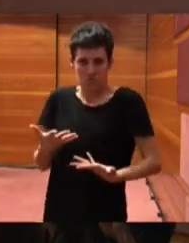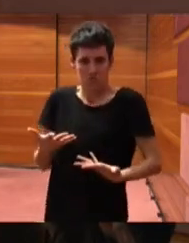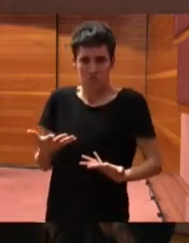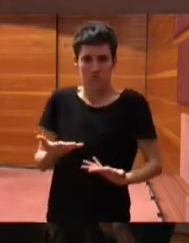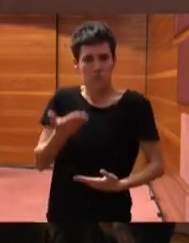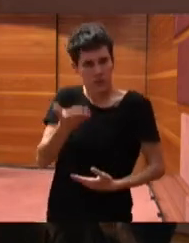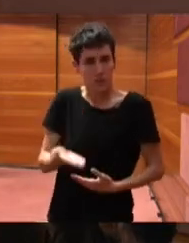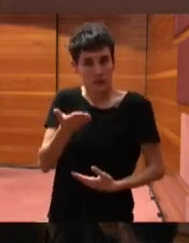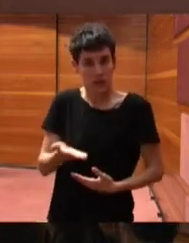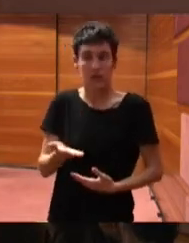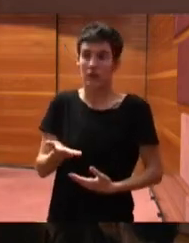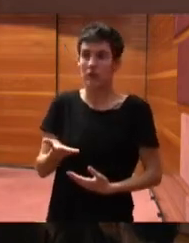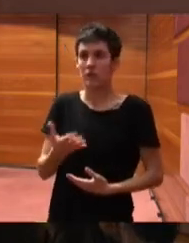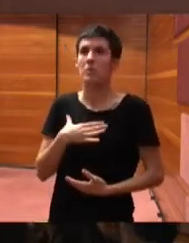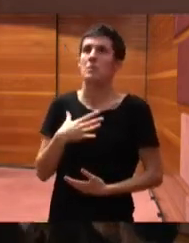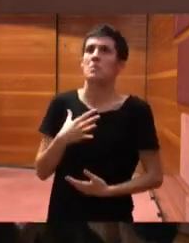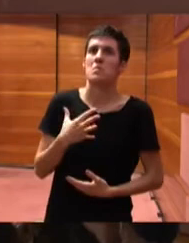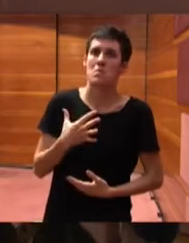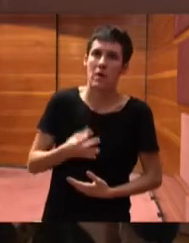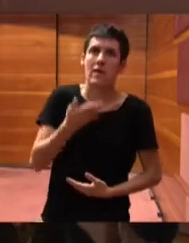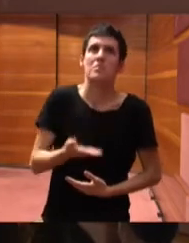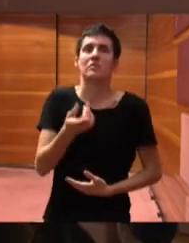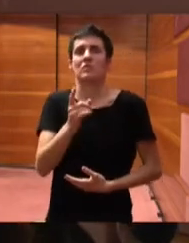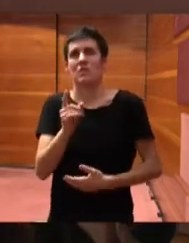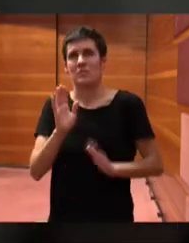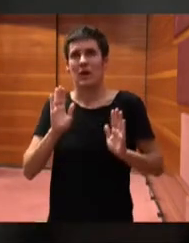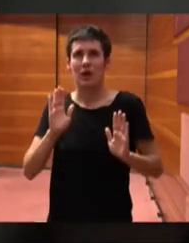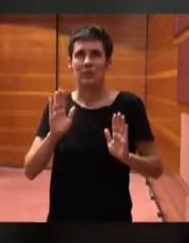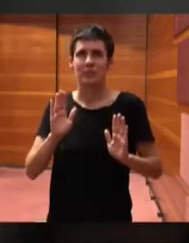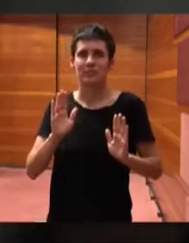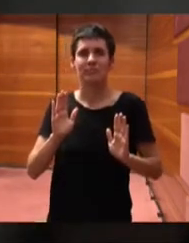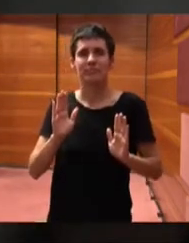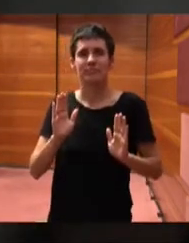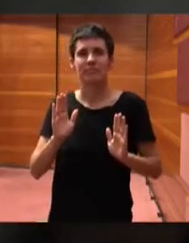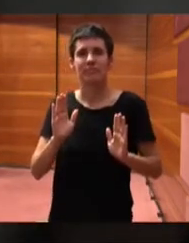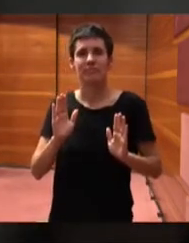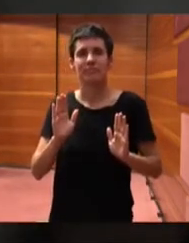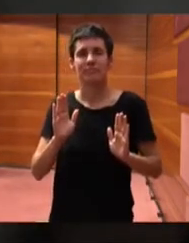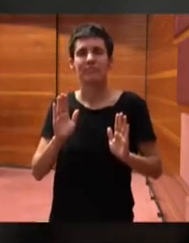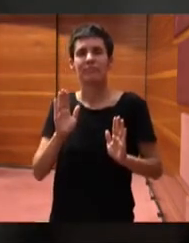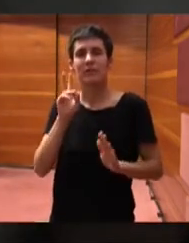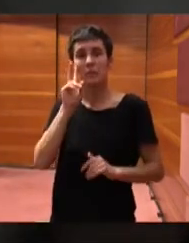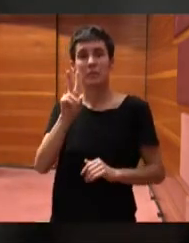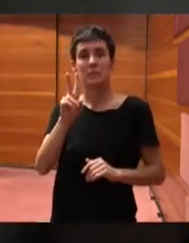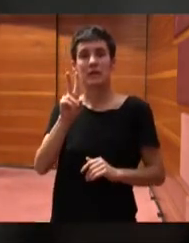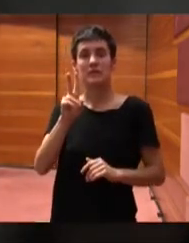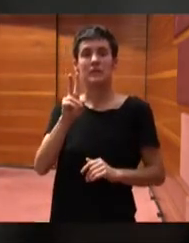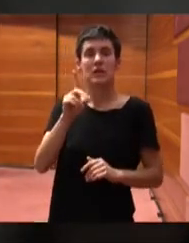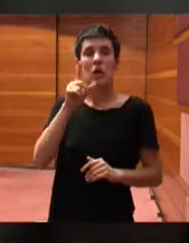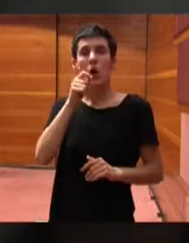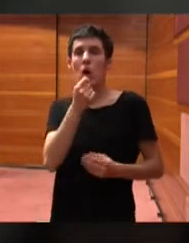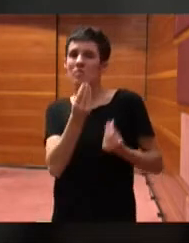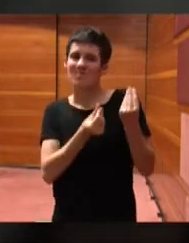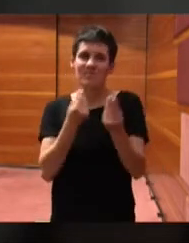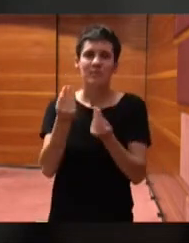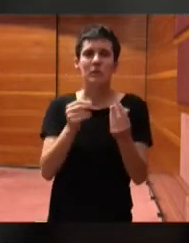Es muy importante, quizá no tanto, porque hasta que no pinchas y no vas a ver la cifra concreta, no te haces tanto a la idea, pero sí que traduce una